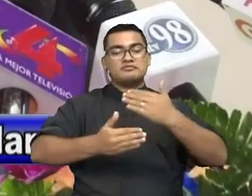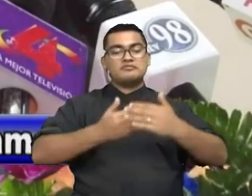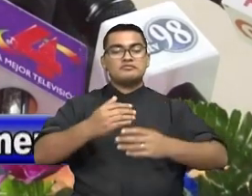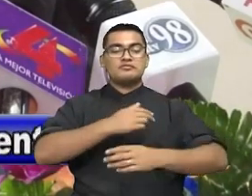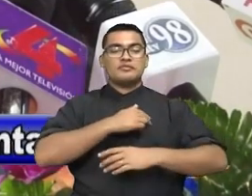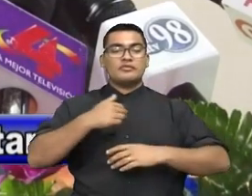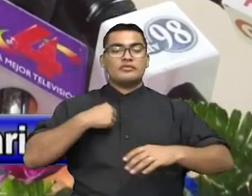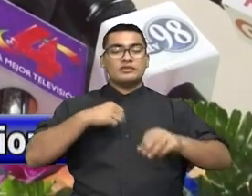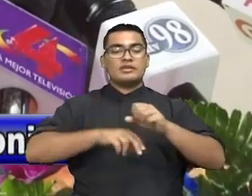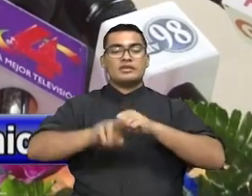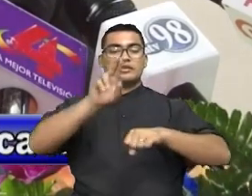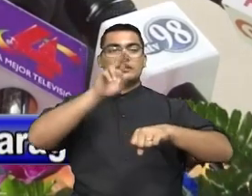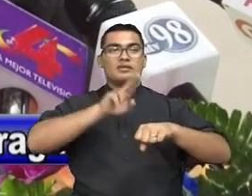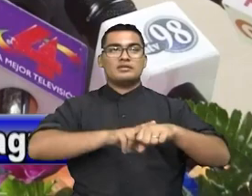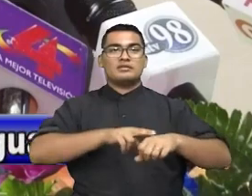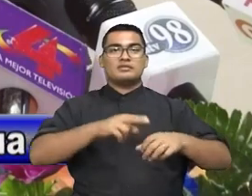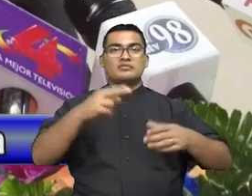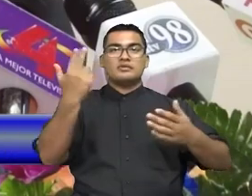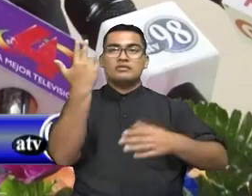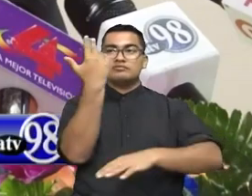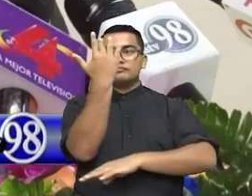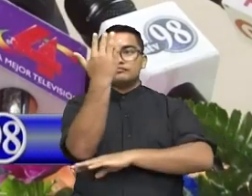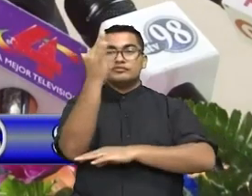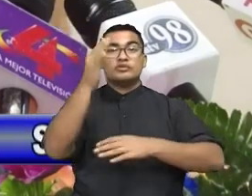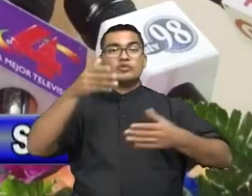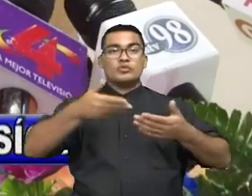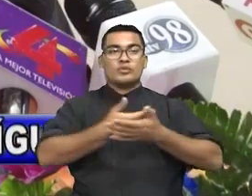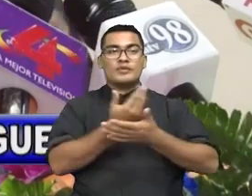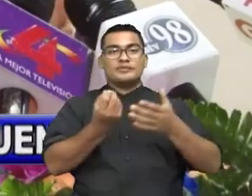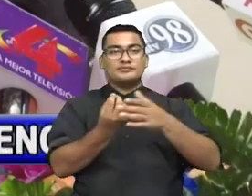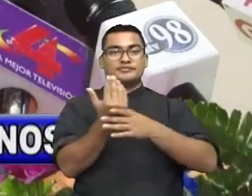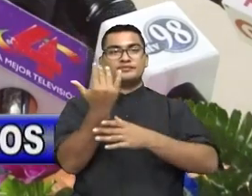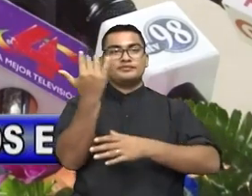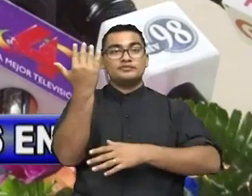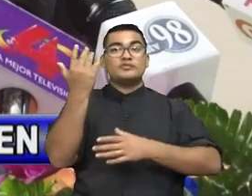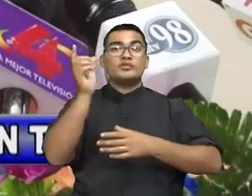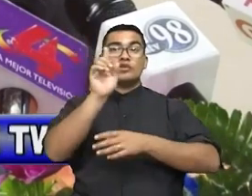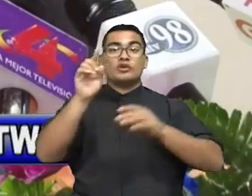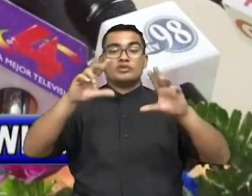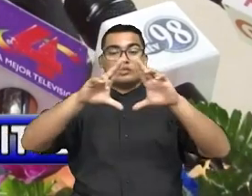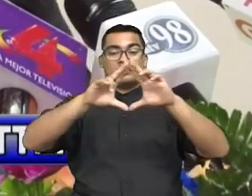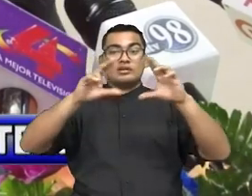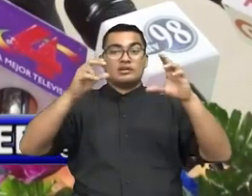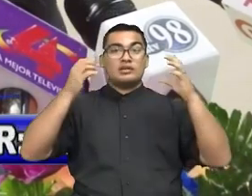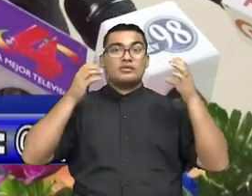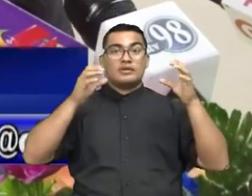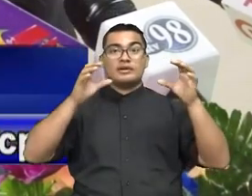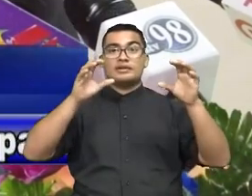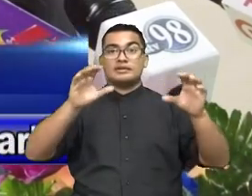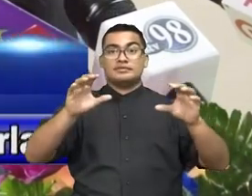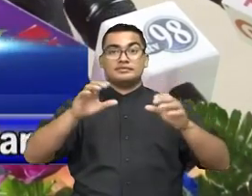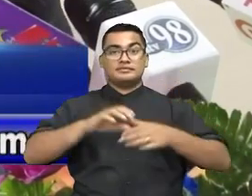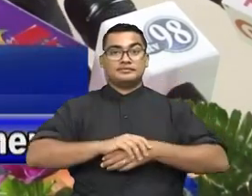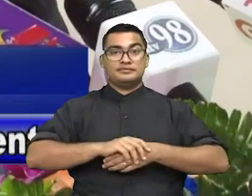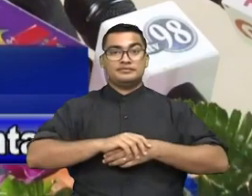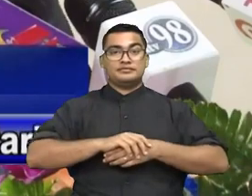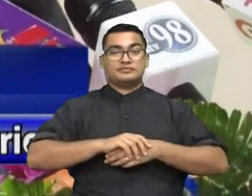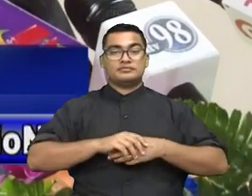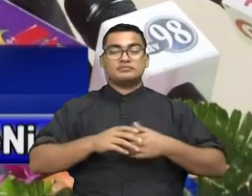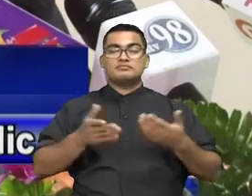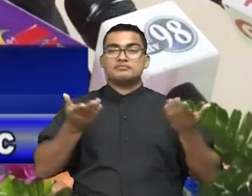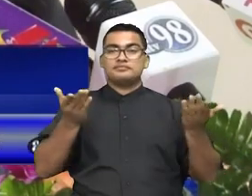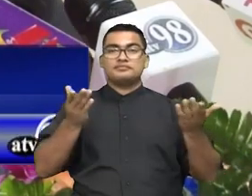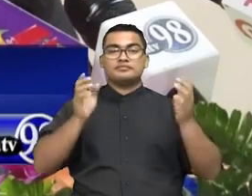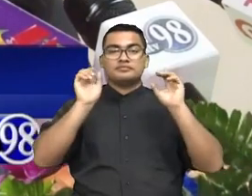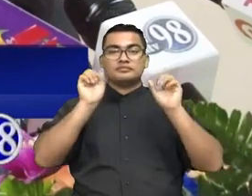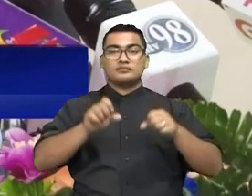Estrategia Nacional de Deforestación y que va a tener énfasis en la costa caribe nicaragüense. De manera que con